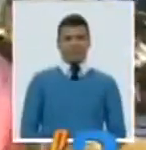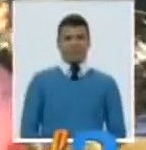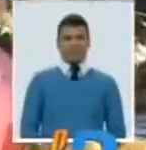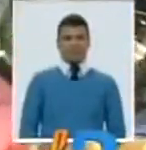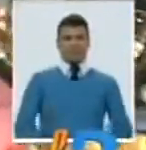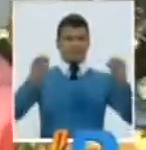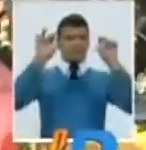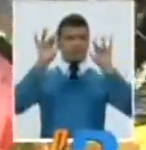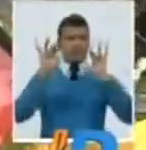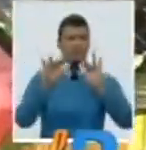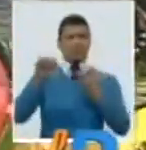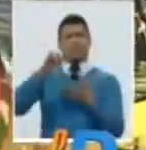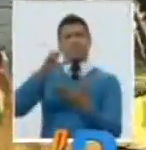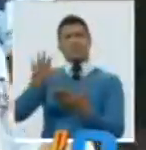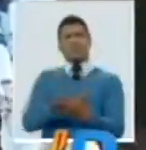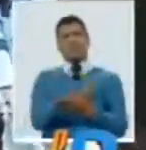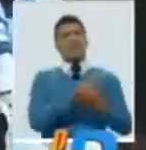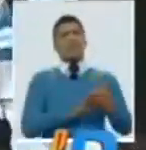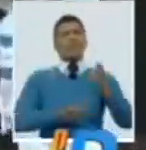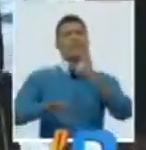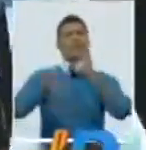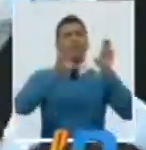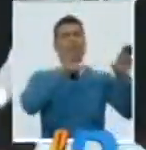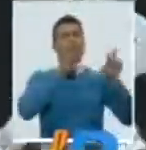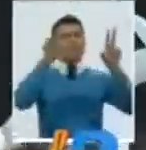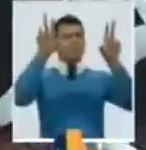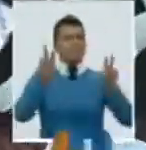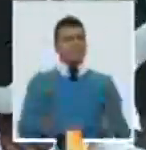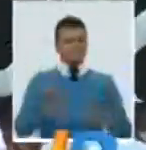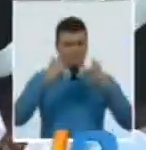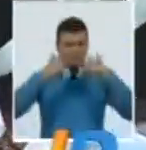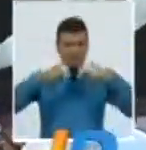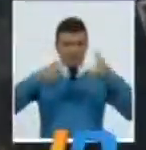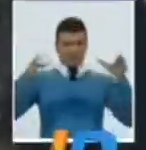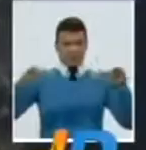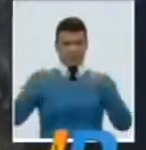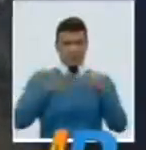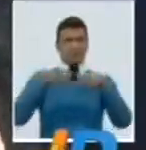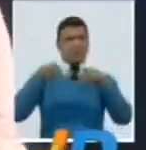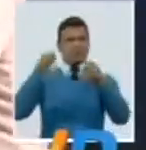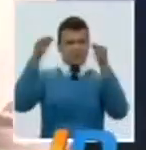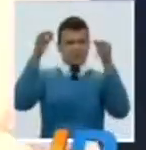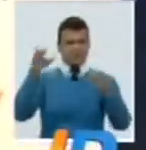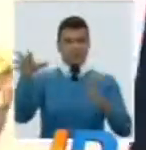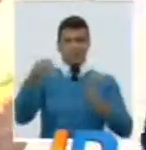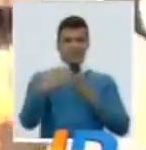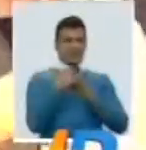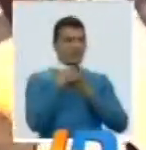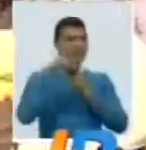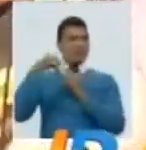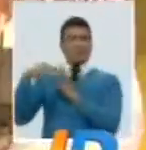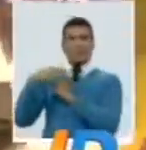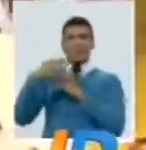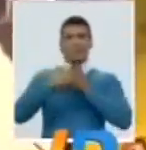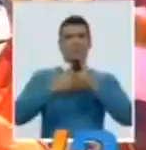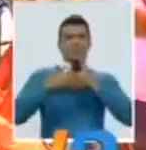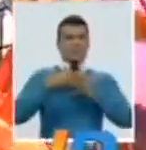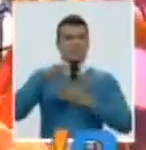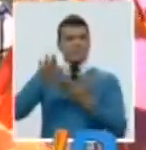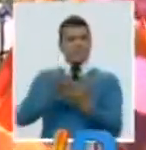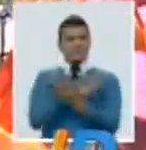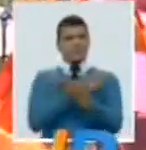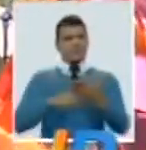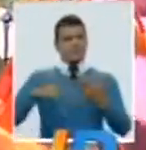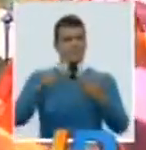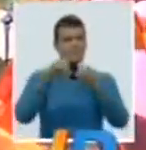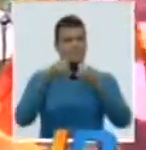Los asistentes corearon y bailaron los temas más reconocidos de estos timbiquireños que han contagiado a todo el país con su música. La